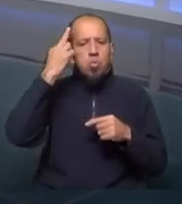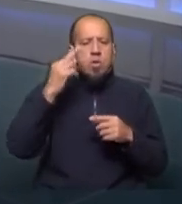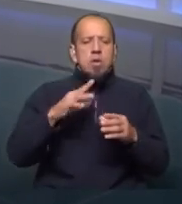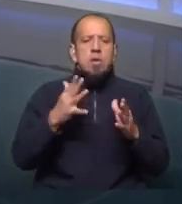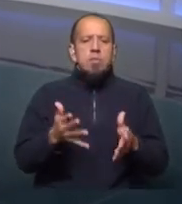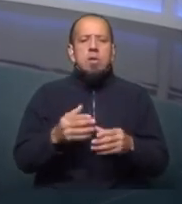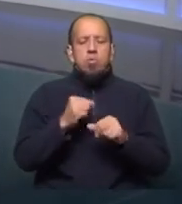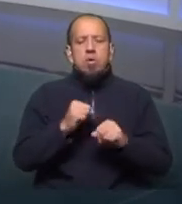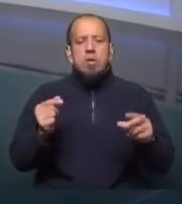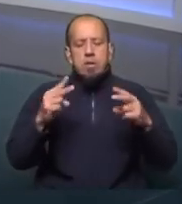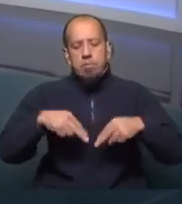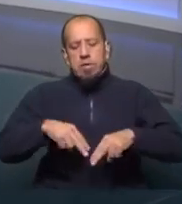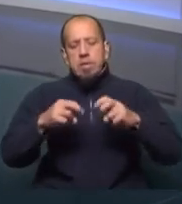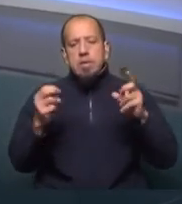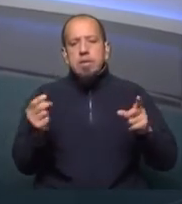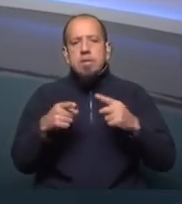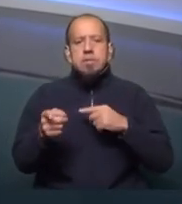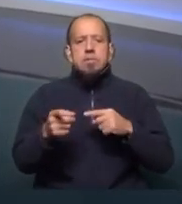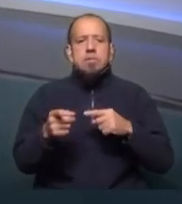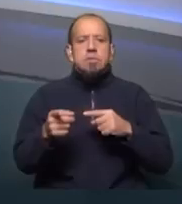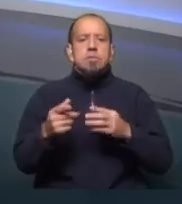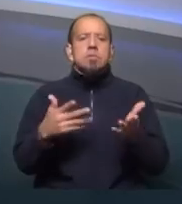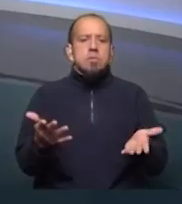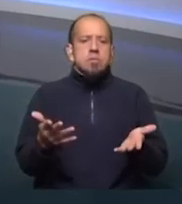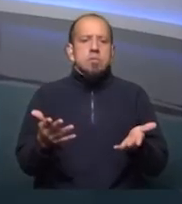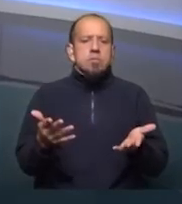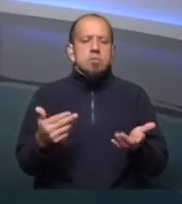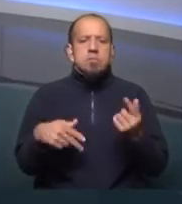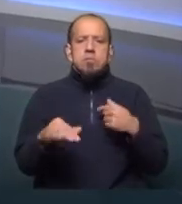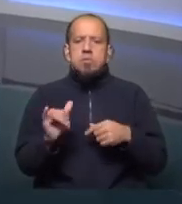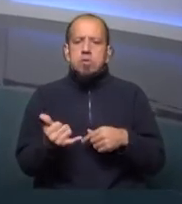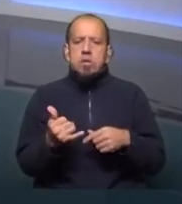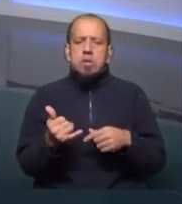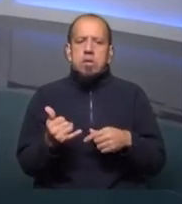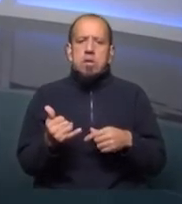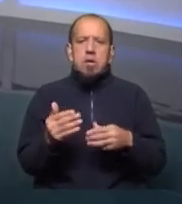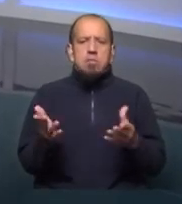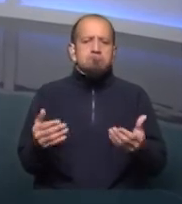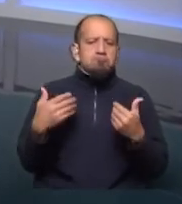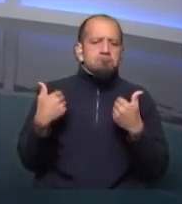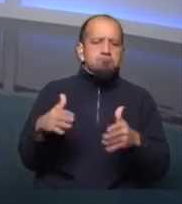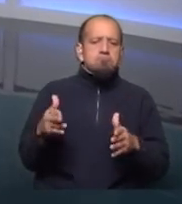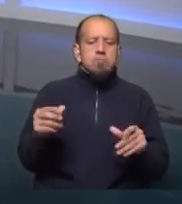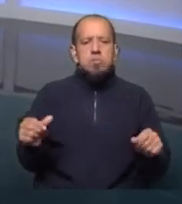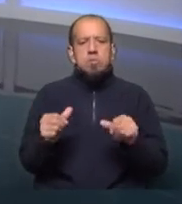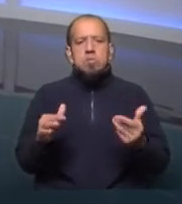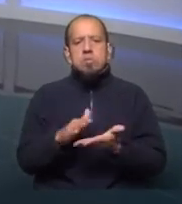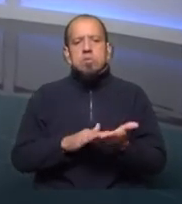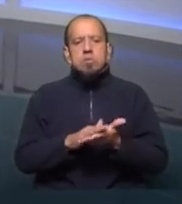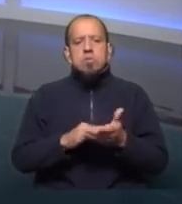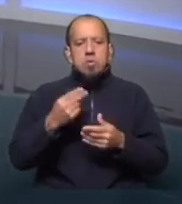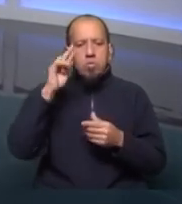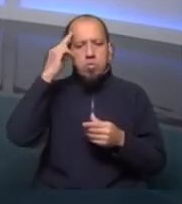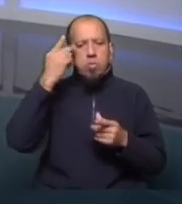para poder investigar este tipo de delitos bajamos la guardia ya hace un tiempo en nuestro país se puede decir que